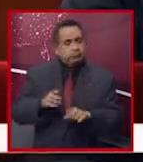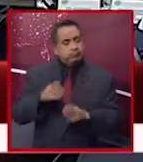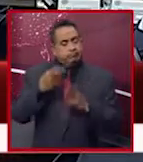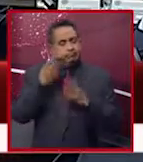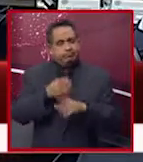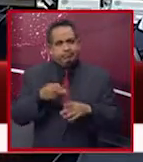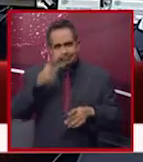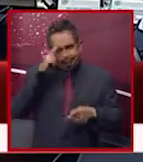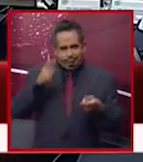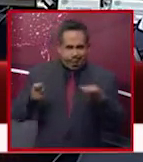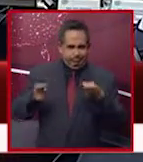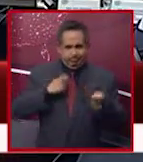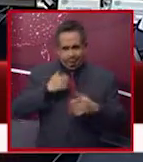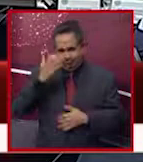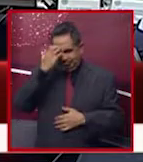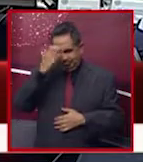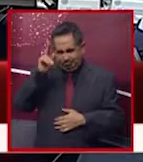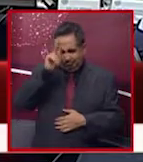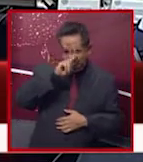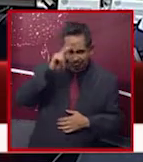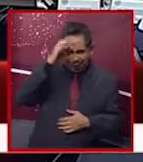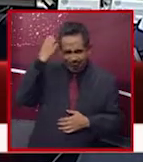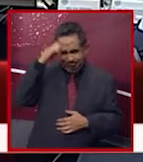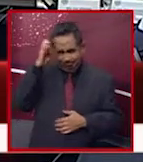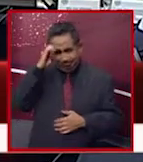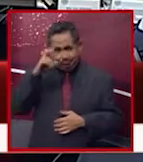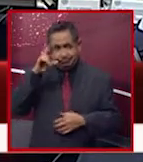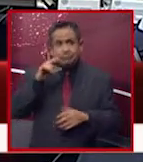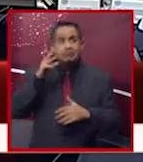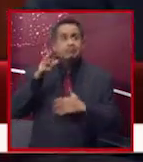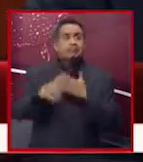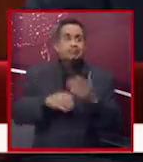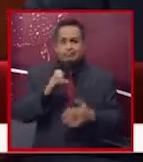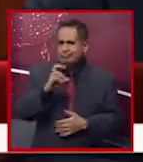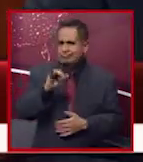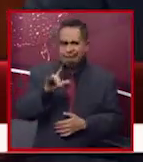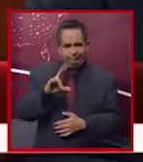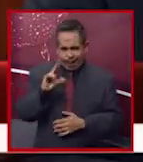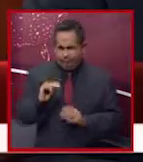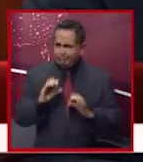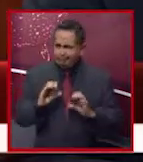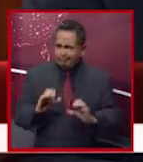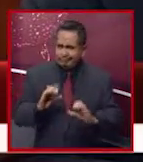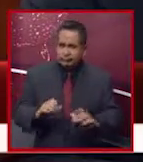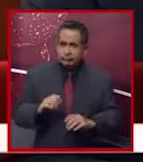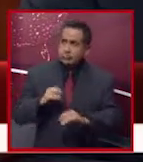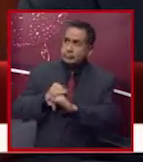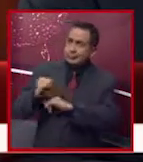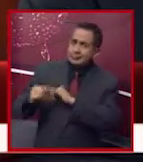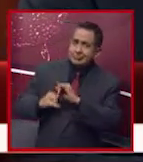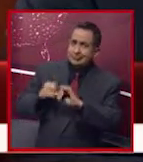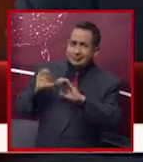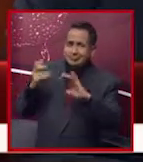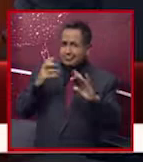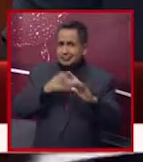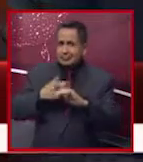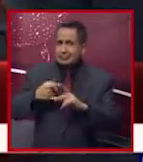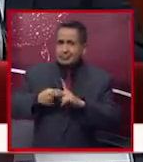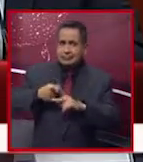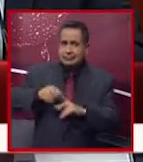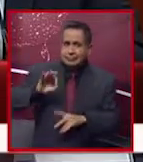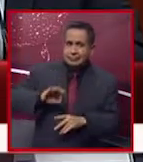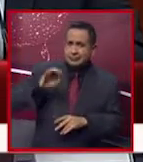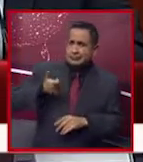del Banco de México conocimiento y prudencia para evitar una posible crisis, como consecuencia de escenarios internacionales con altas tasas de